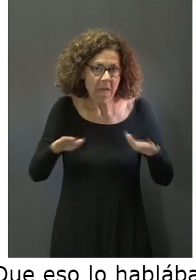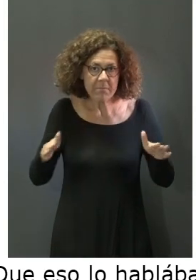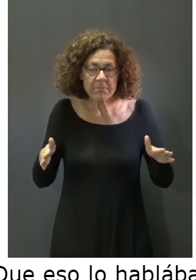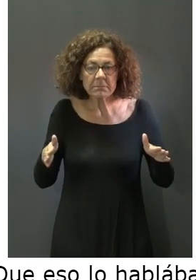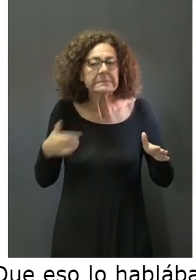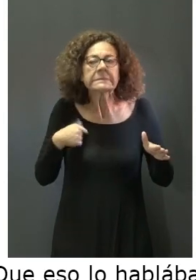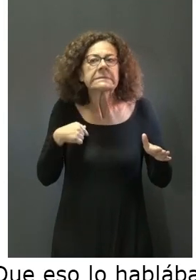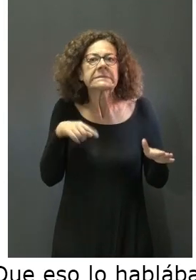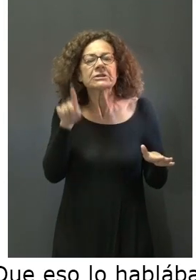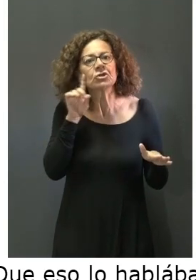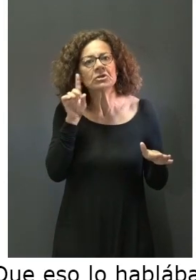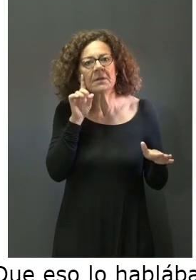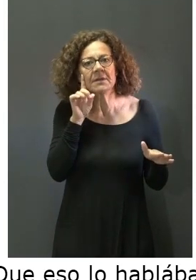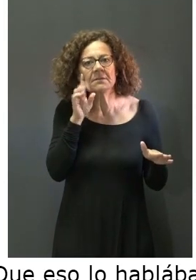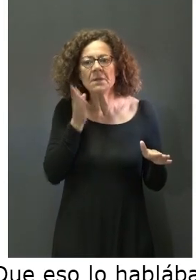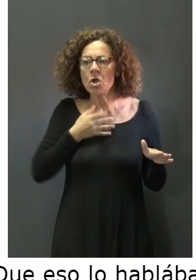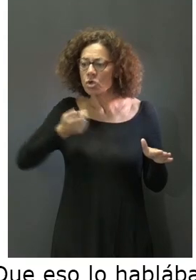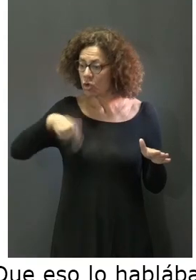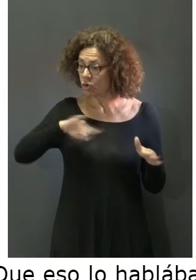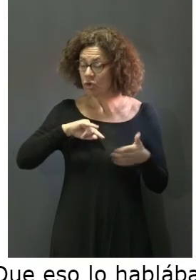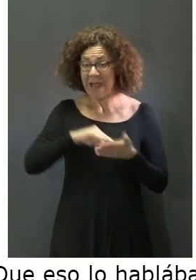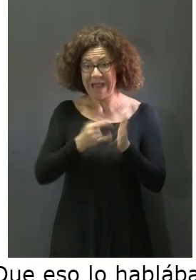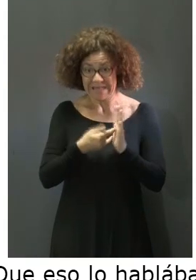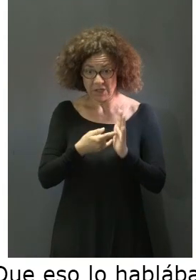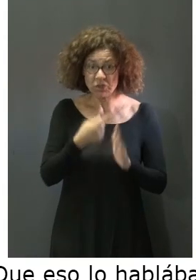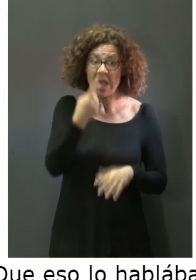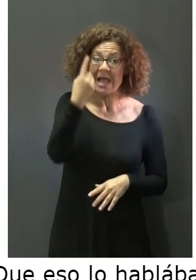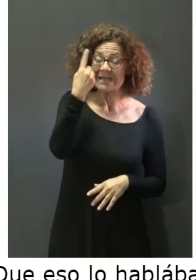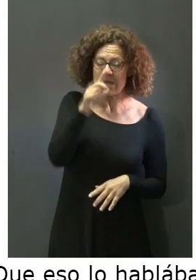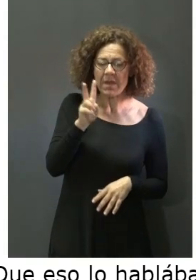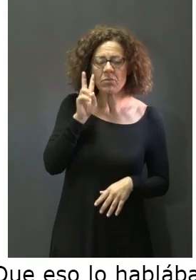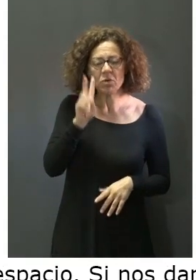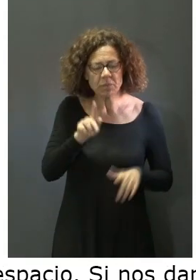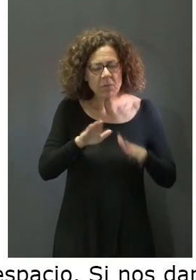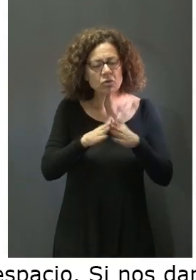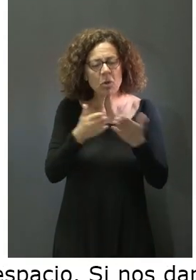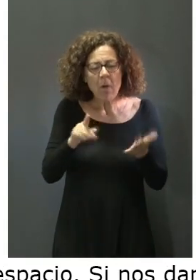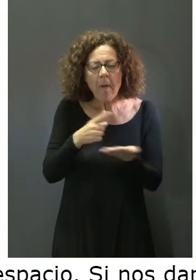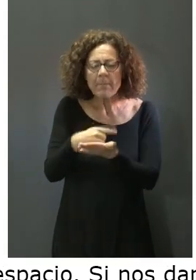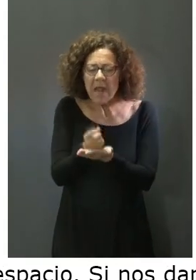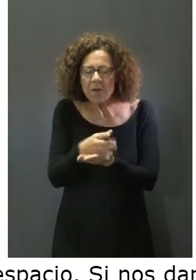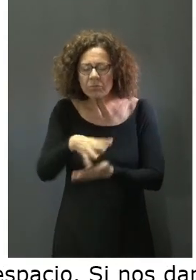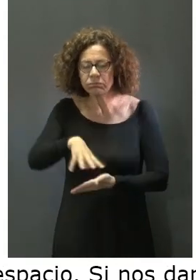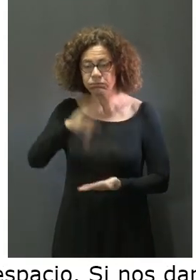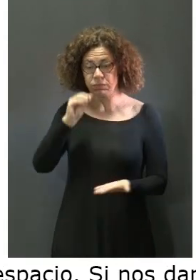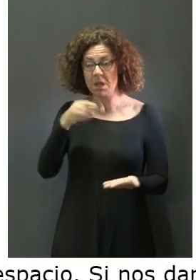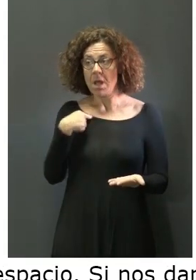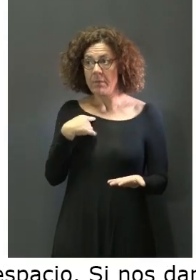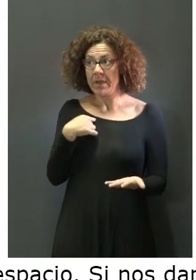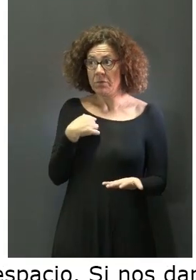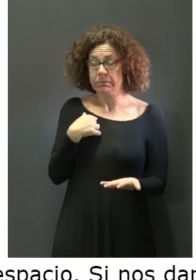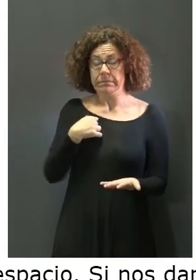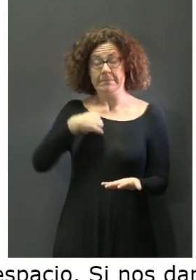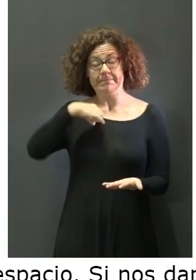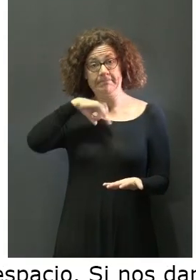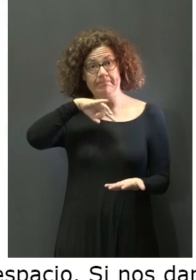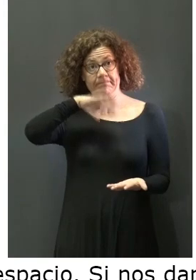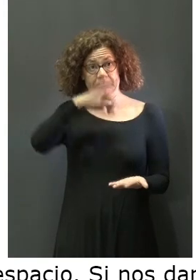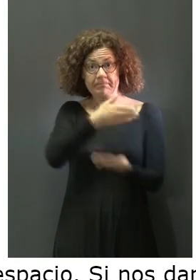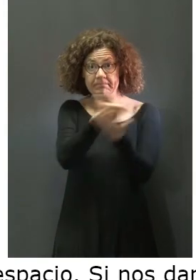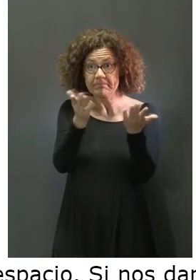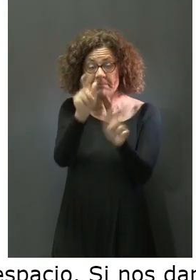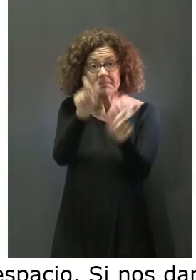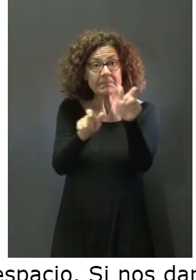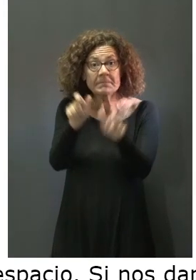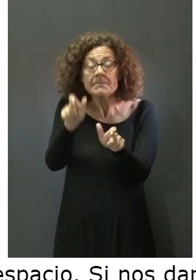no se sabe, ¿no? Nosotros que somos arquitectos sí que sabemos leer un plano, pero claro, nos extraña ver que a otras